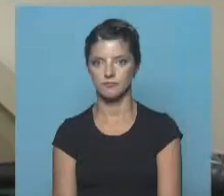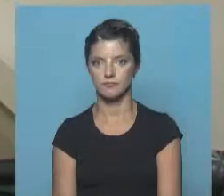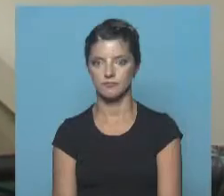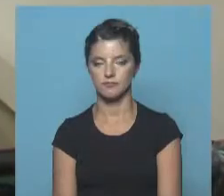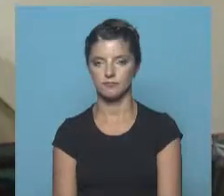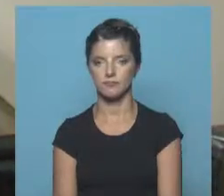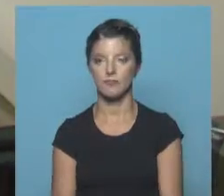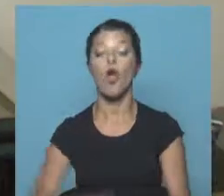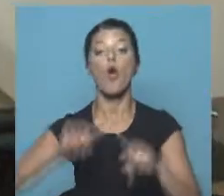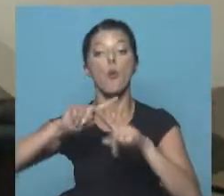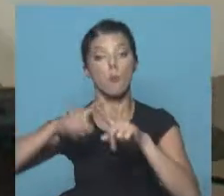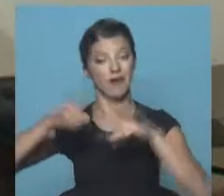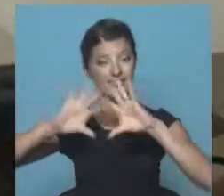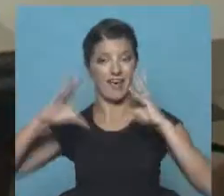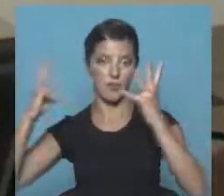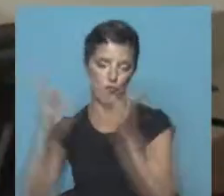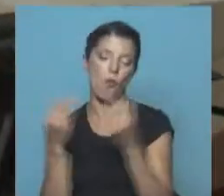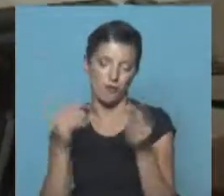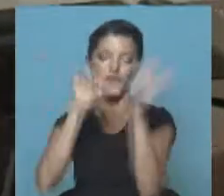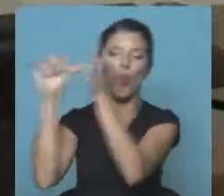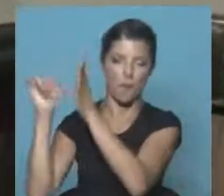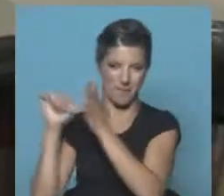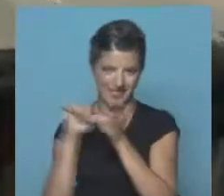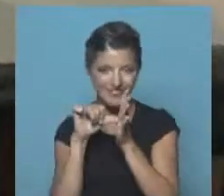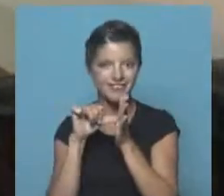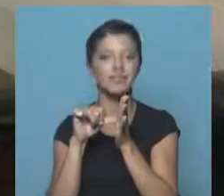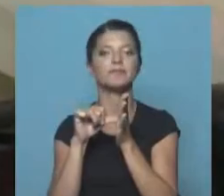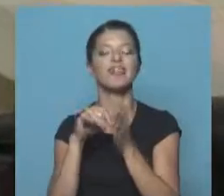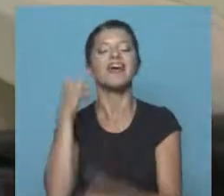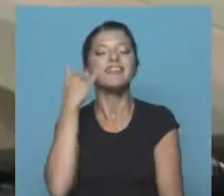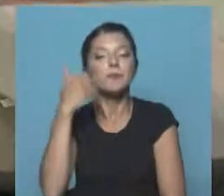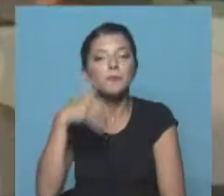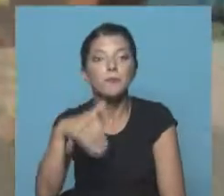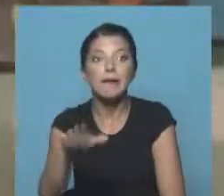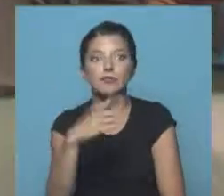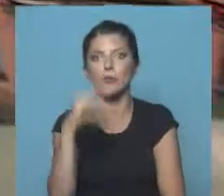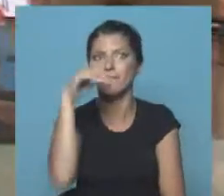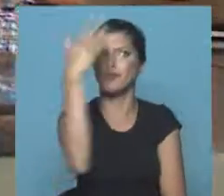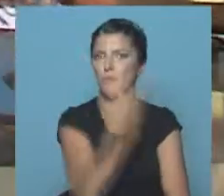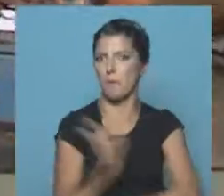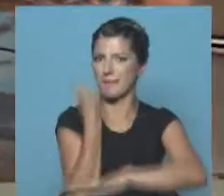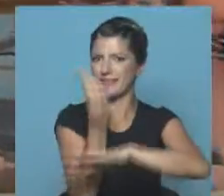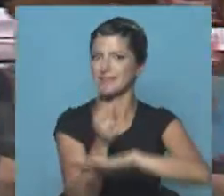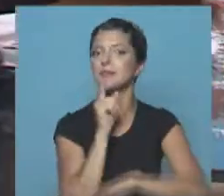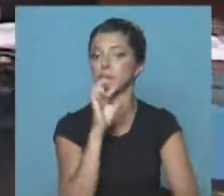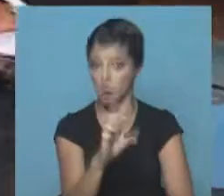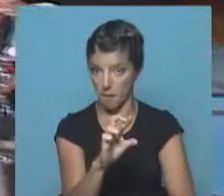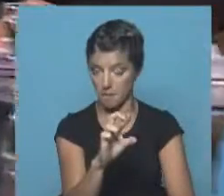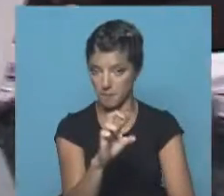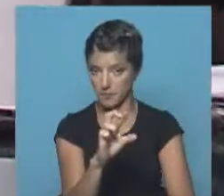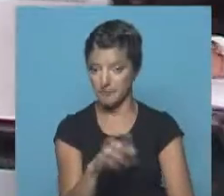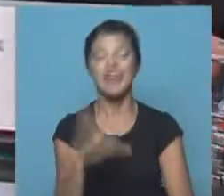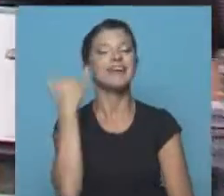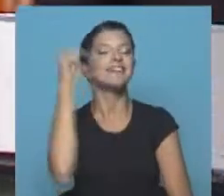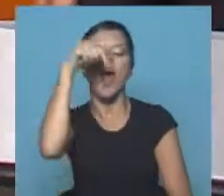La política exterior, y por eso el resto de los países del mundo, ya comienza a sentir el efecto Trump. Todavía no asumió, pero ya el millonario